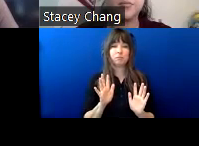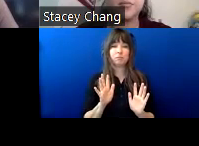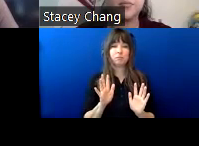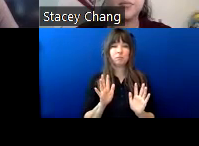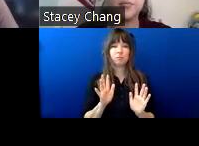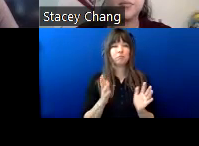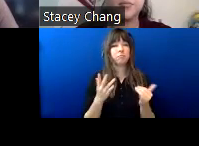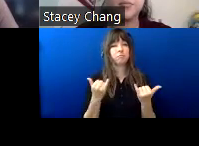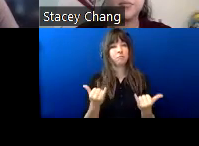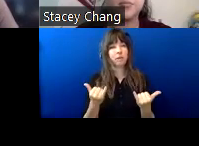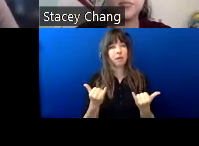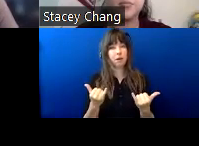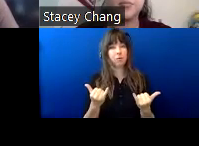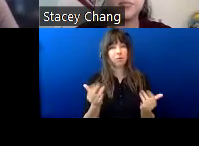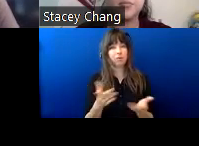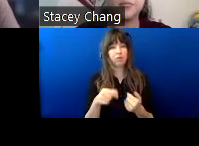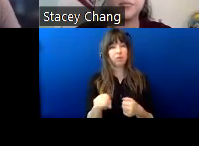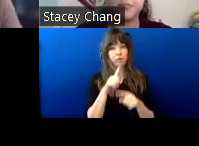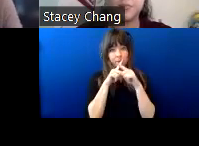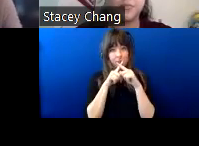donde le alentamos a las personas que